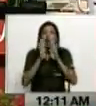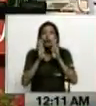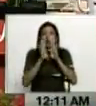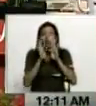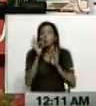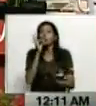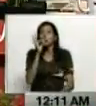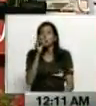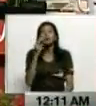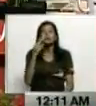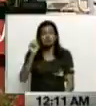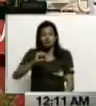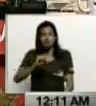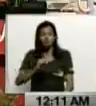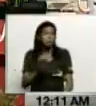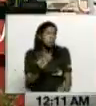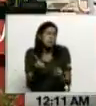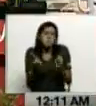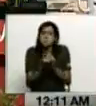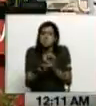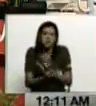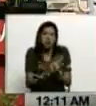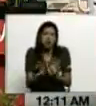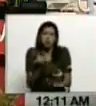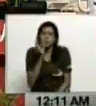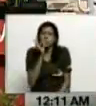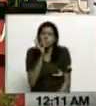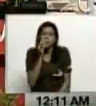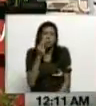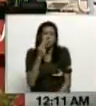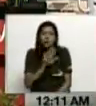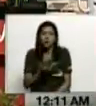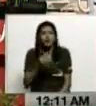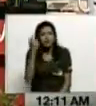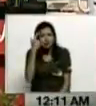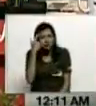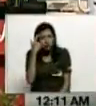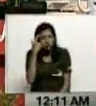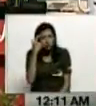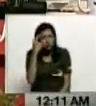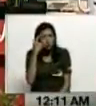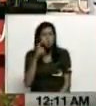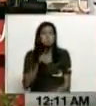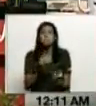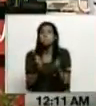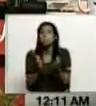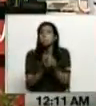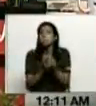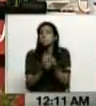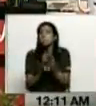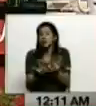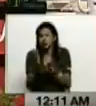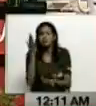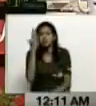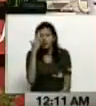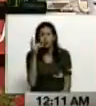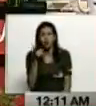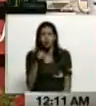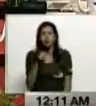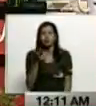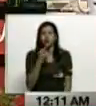consumía drogas Ahí está que él solo se metía marihuanita más nada él debe saber quién se mete ese más